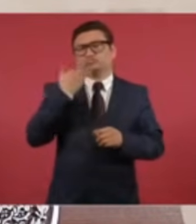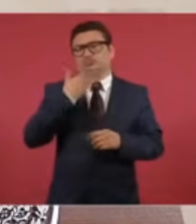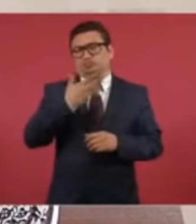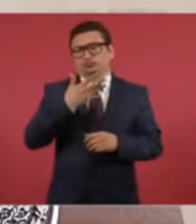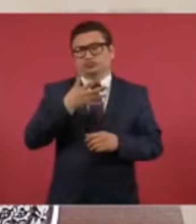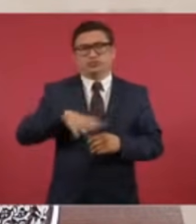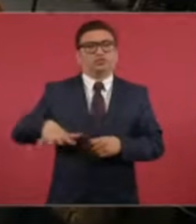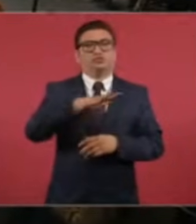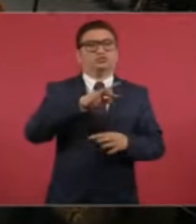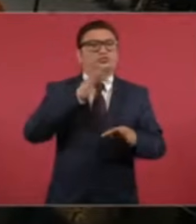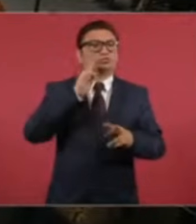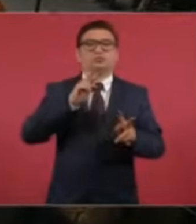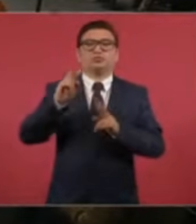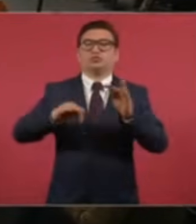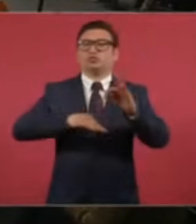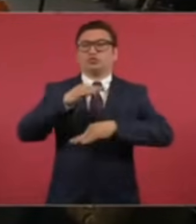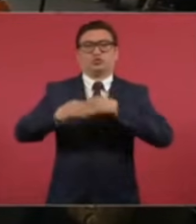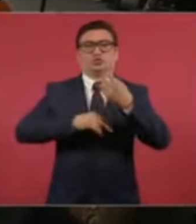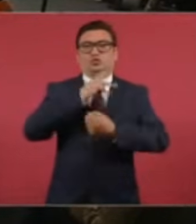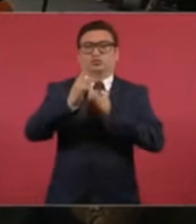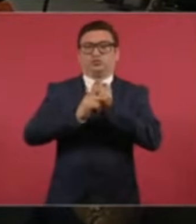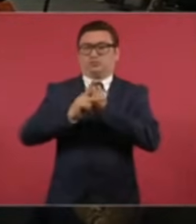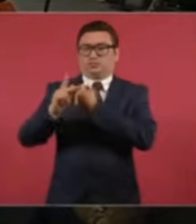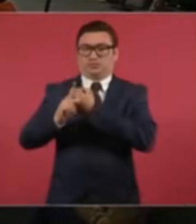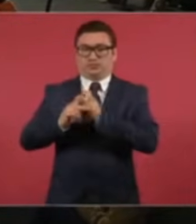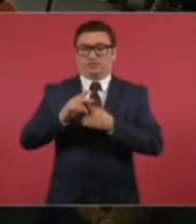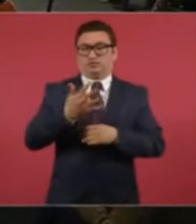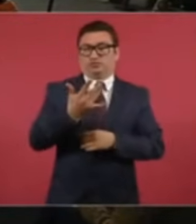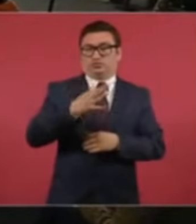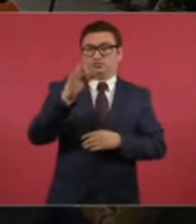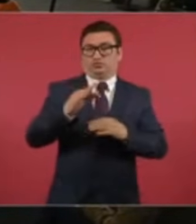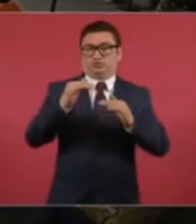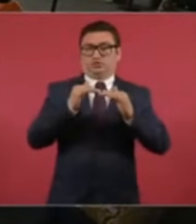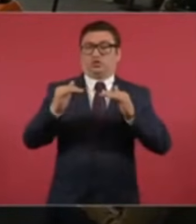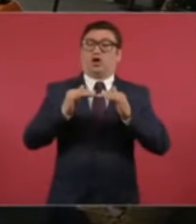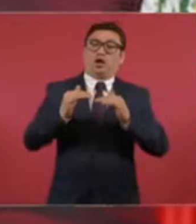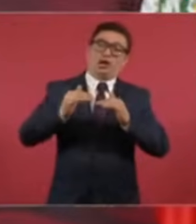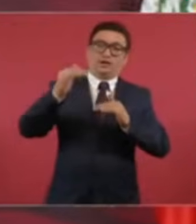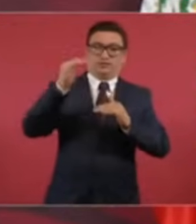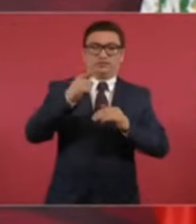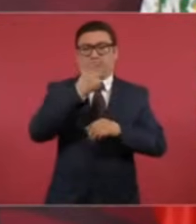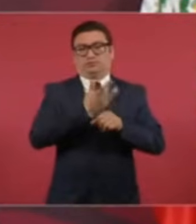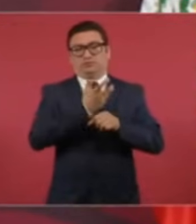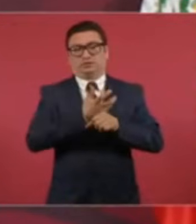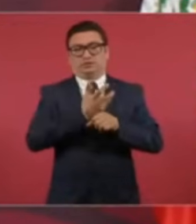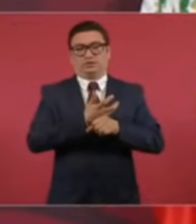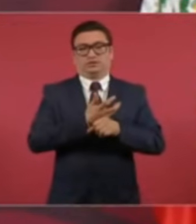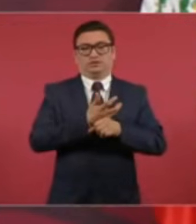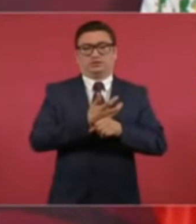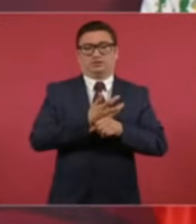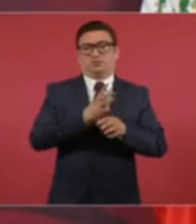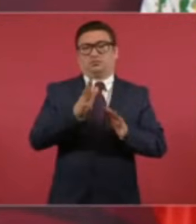todos los países, arriba del 50%, en Estados Unidos debe ser